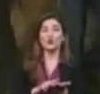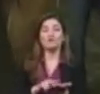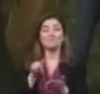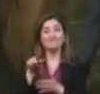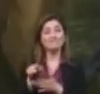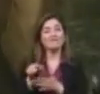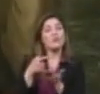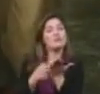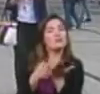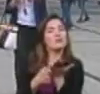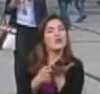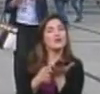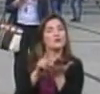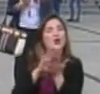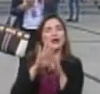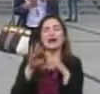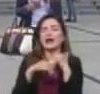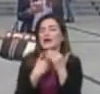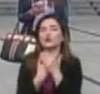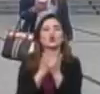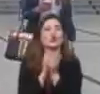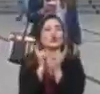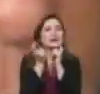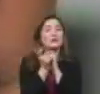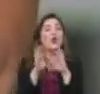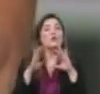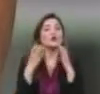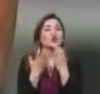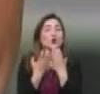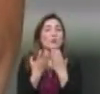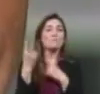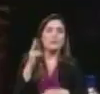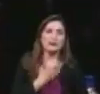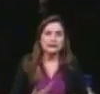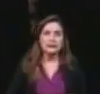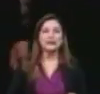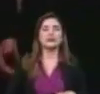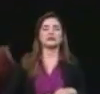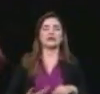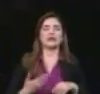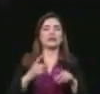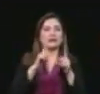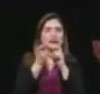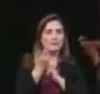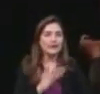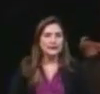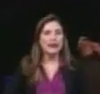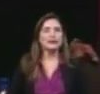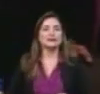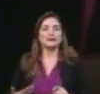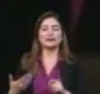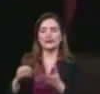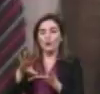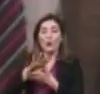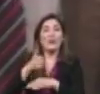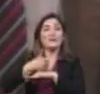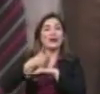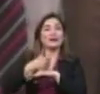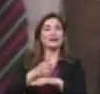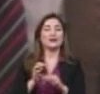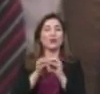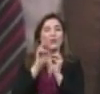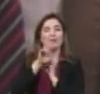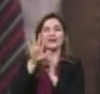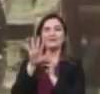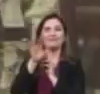se iba a tratar la reestructura de la Asamblea Nacional. Ya se habían anunciado nombres para las vicepresidencias y el CAL, pero Alianza